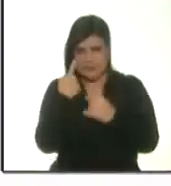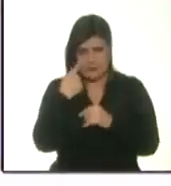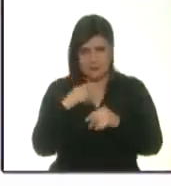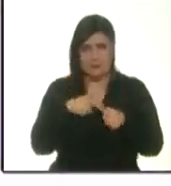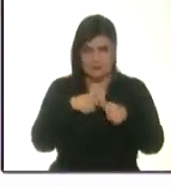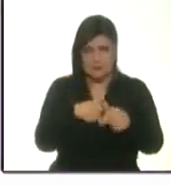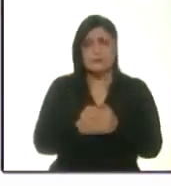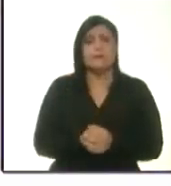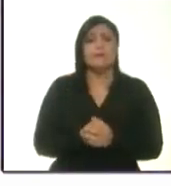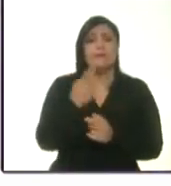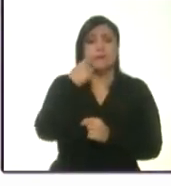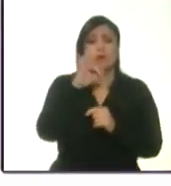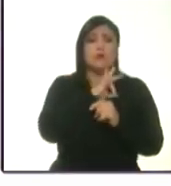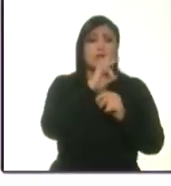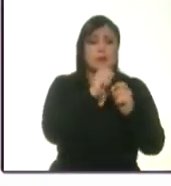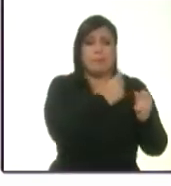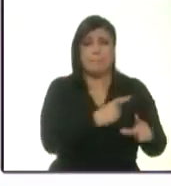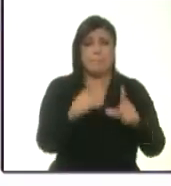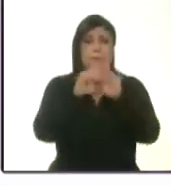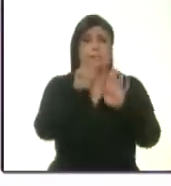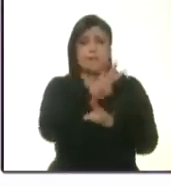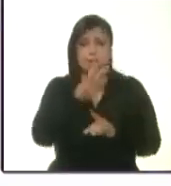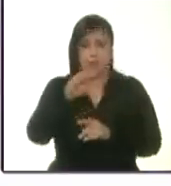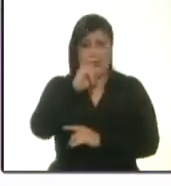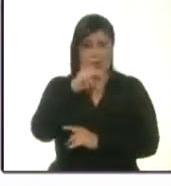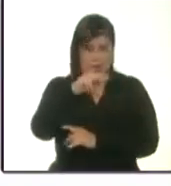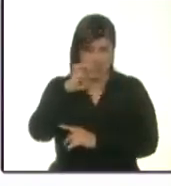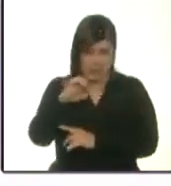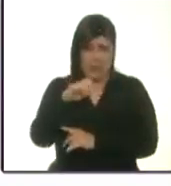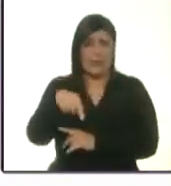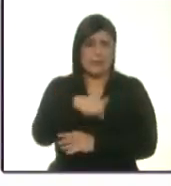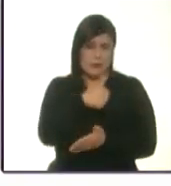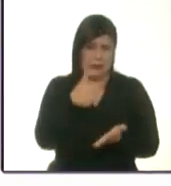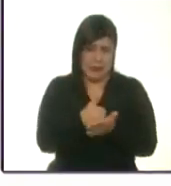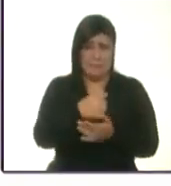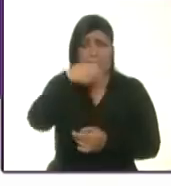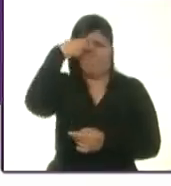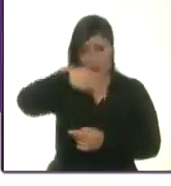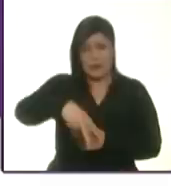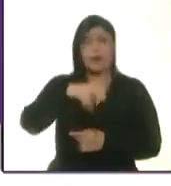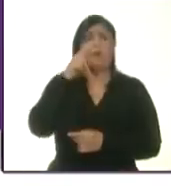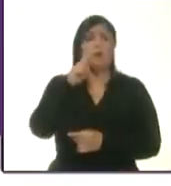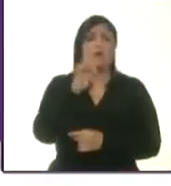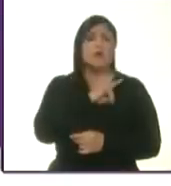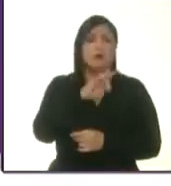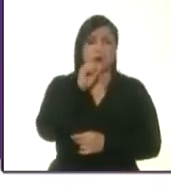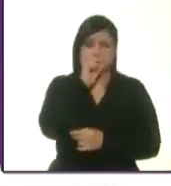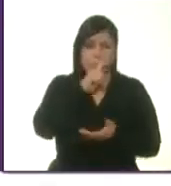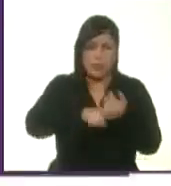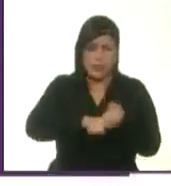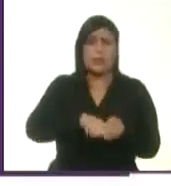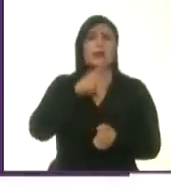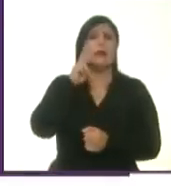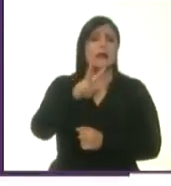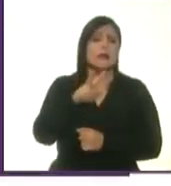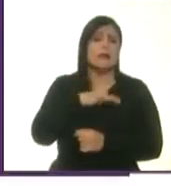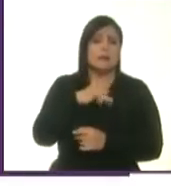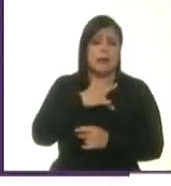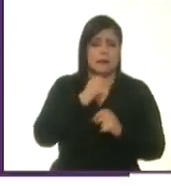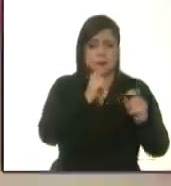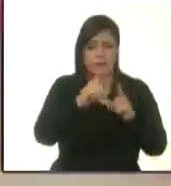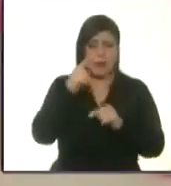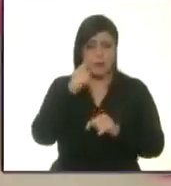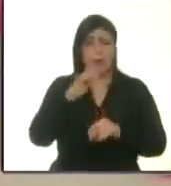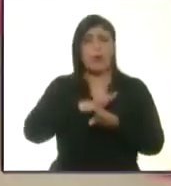ingresa al portal del instituto electoral de la ciudad de mexico en el apartado ubica tu casilla ingresa el número de